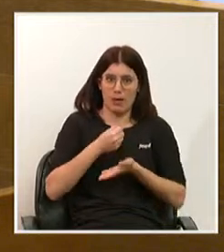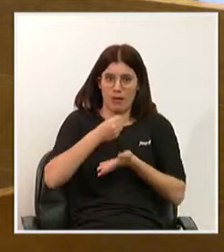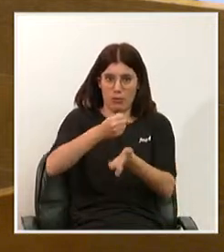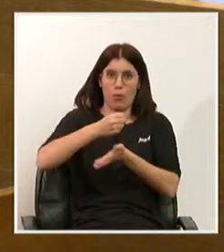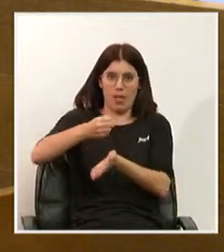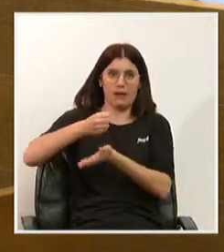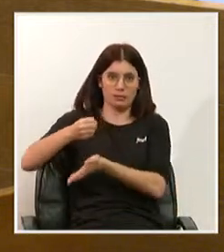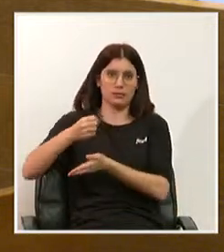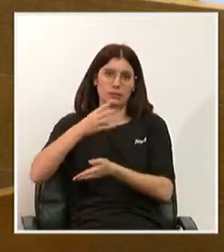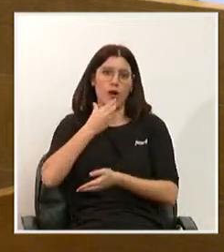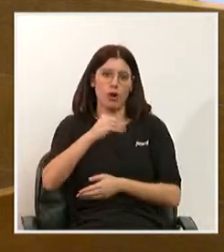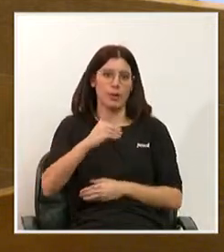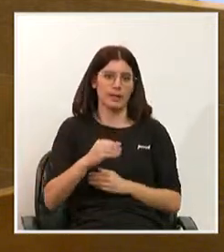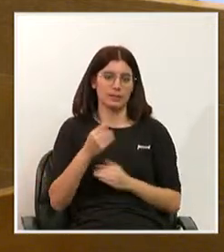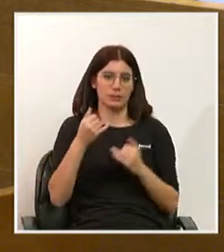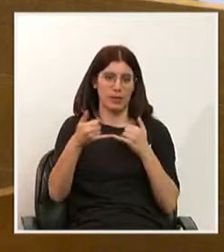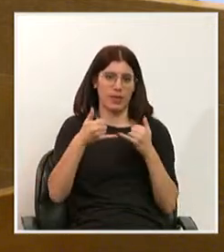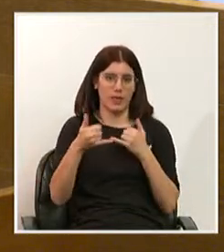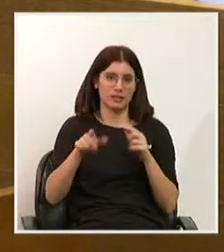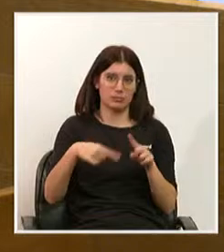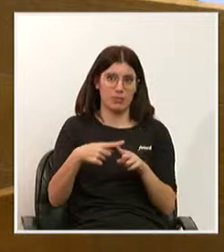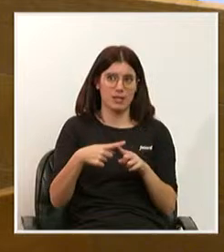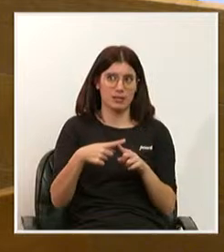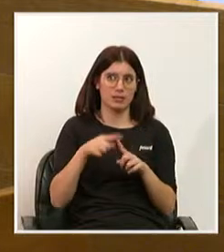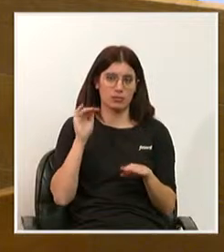seges yir